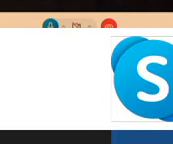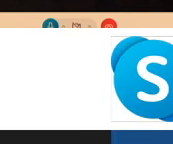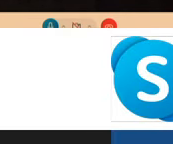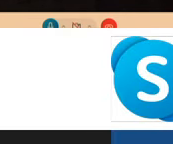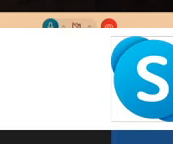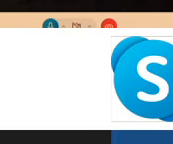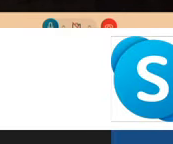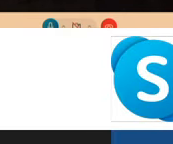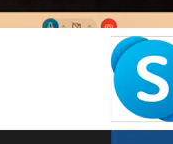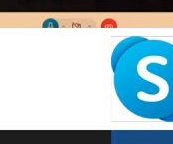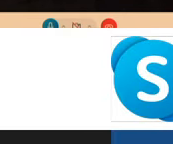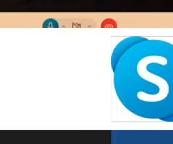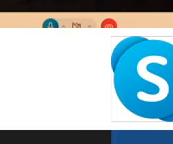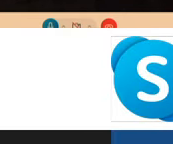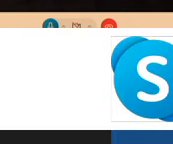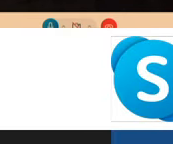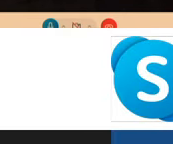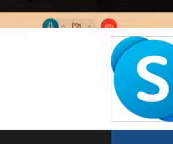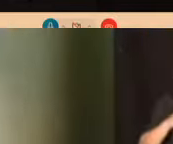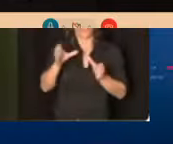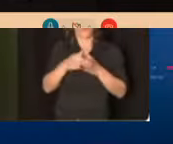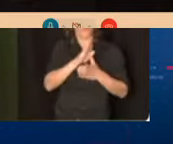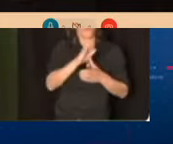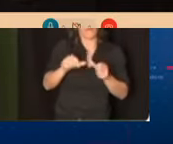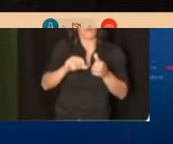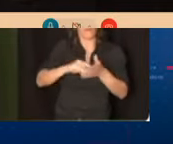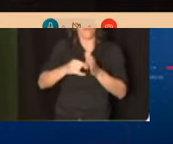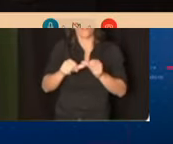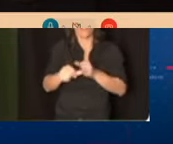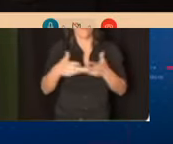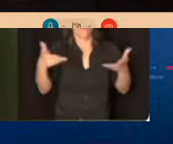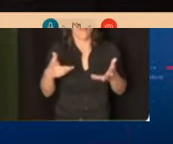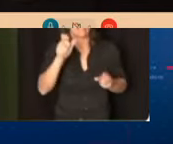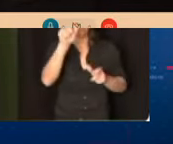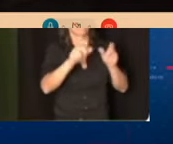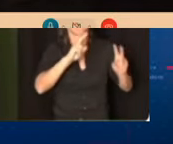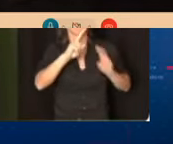lo que le diga. Pero claro, saldría de la quiniela señor Puigdemont y Junts.